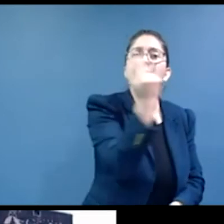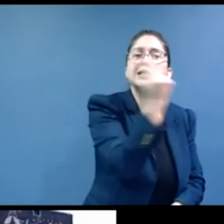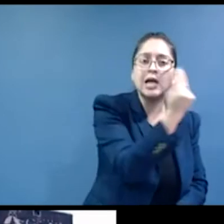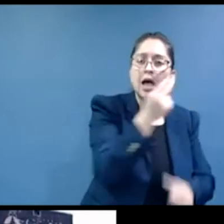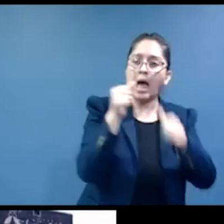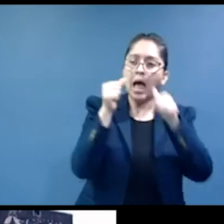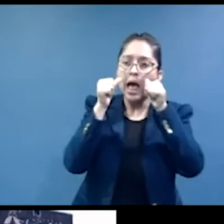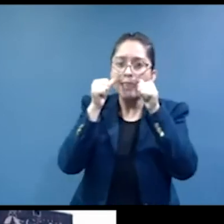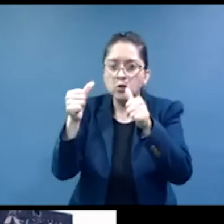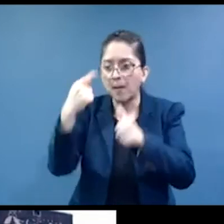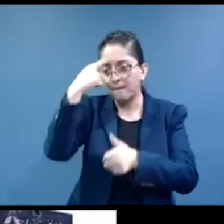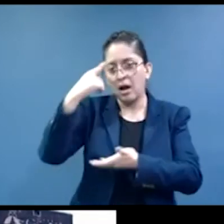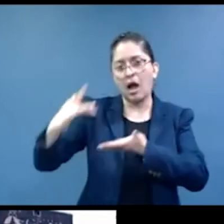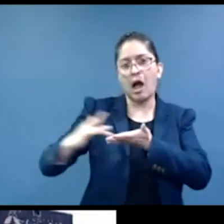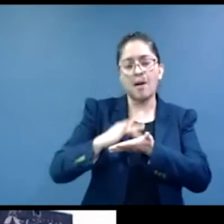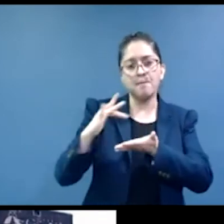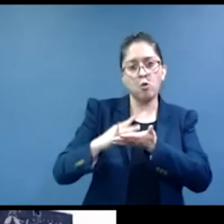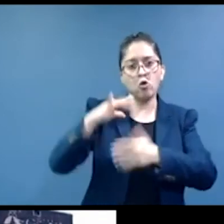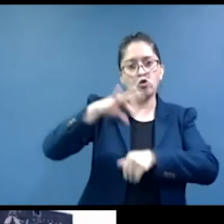asistida abierto.